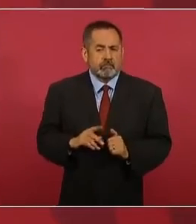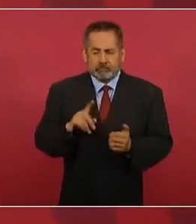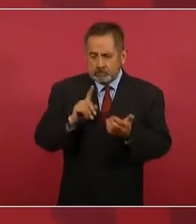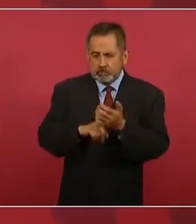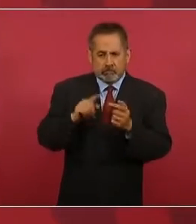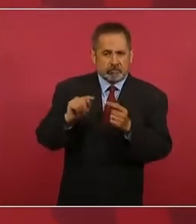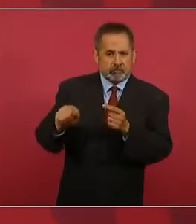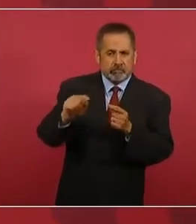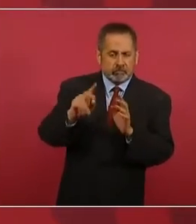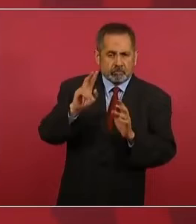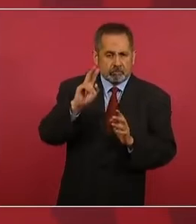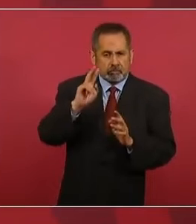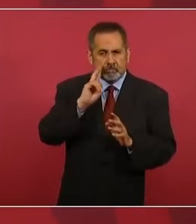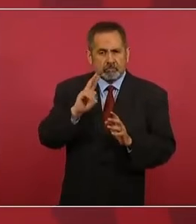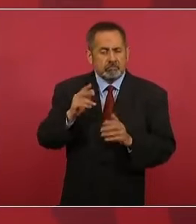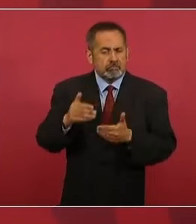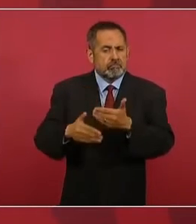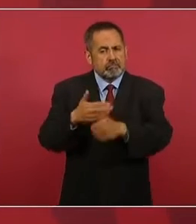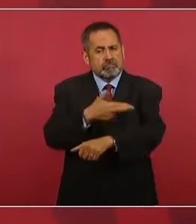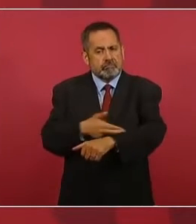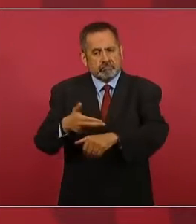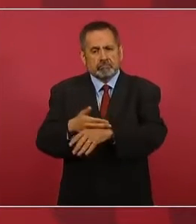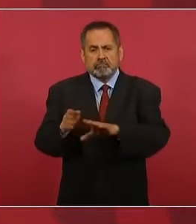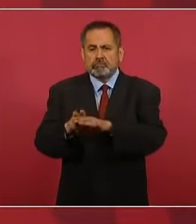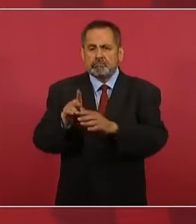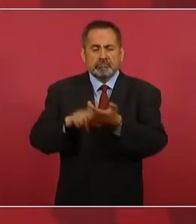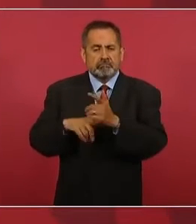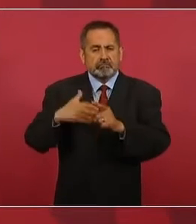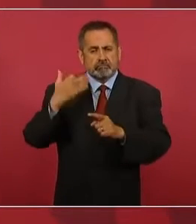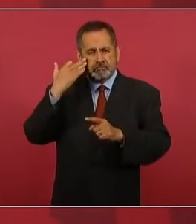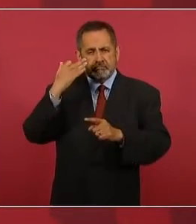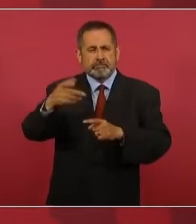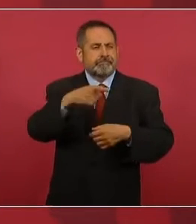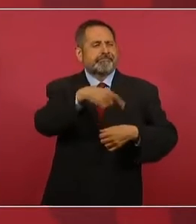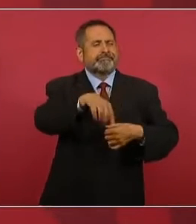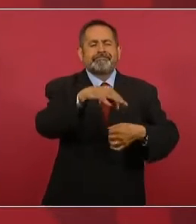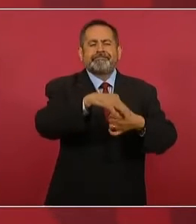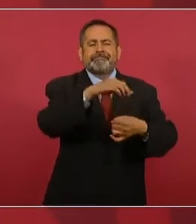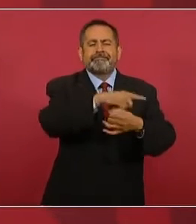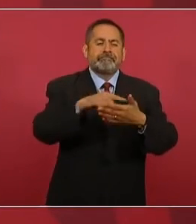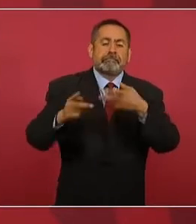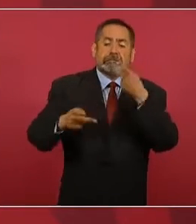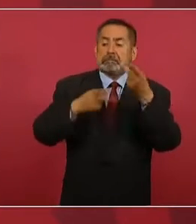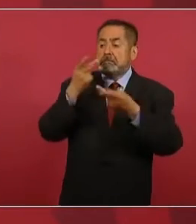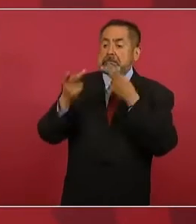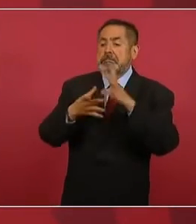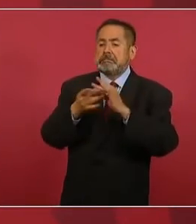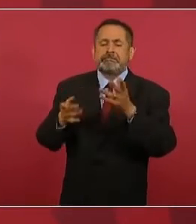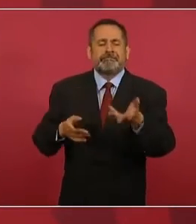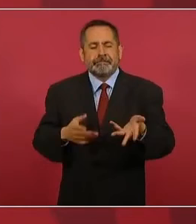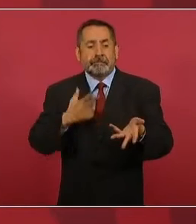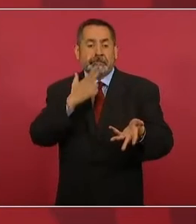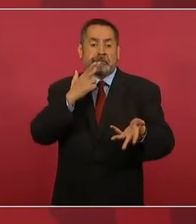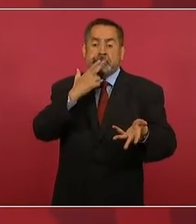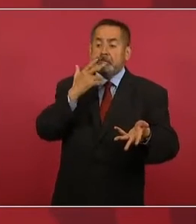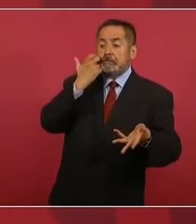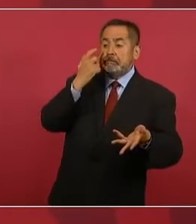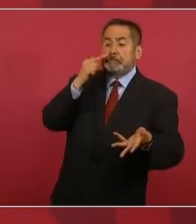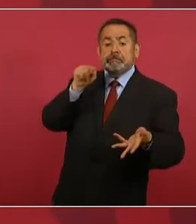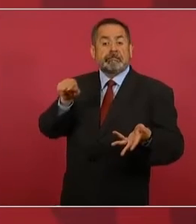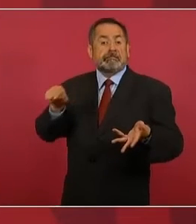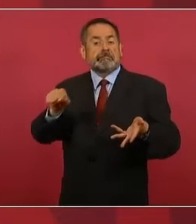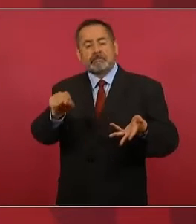estamos en temporada de elecciones y utilizan todo,